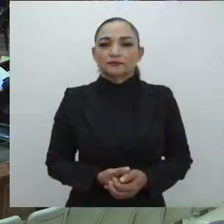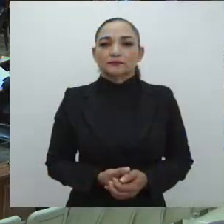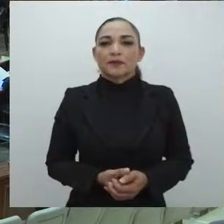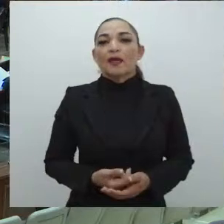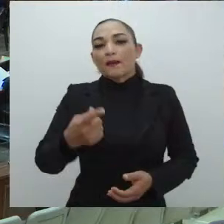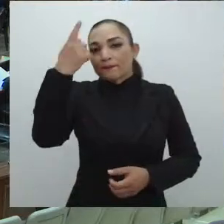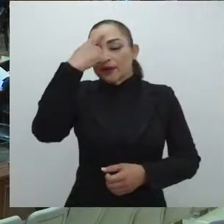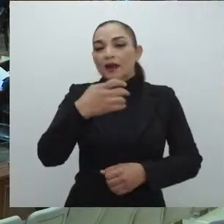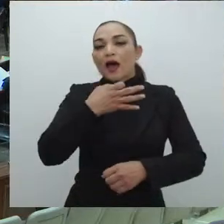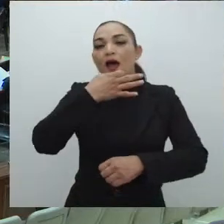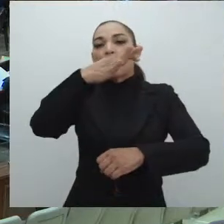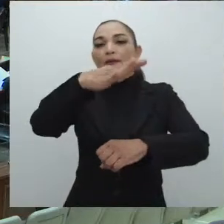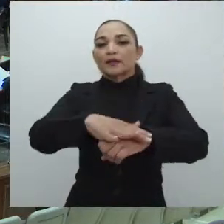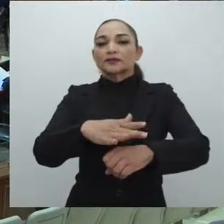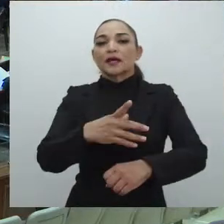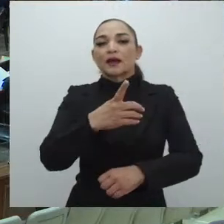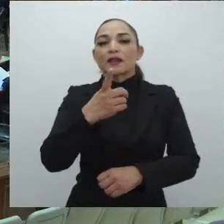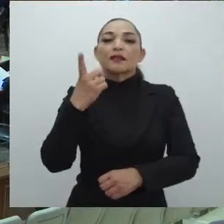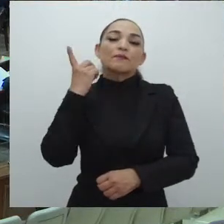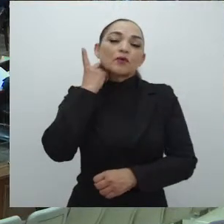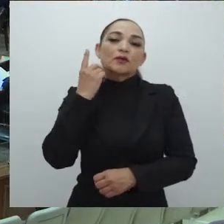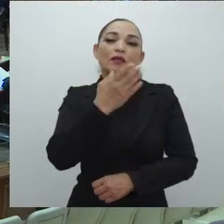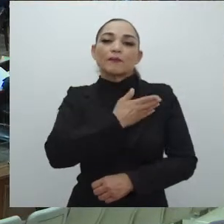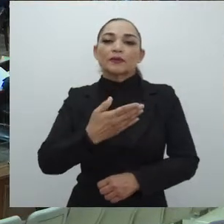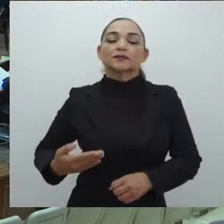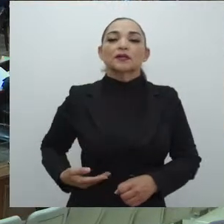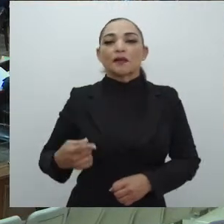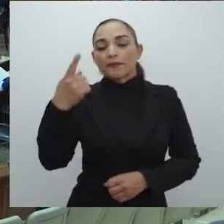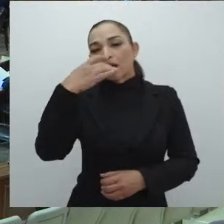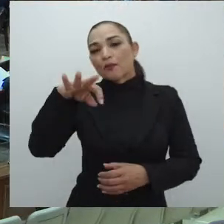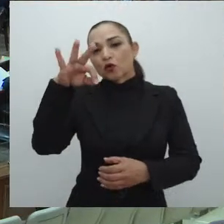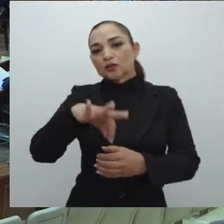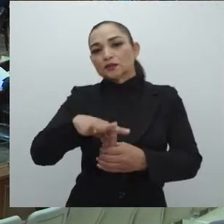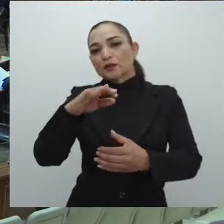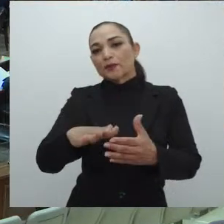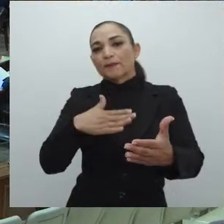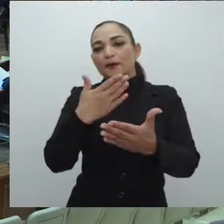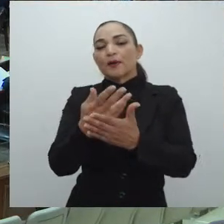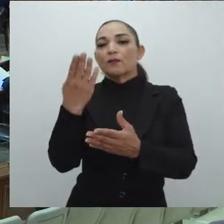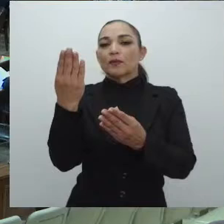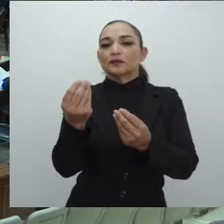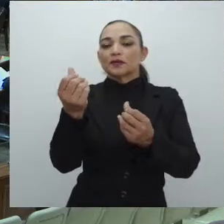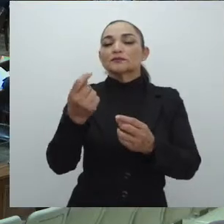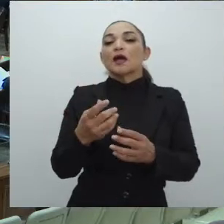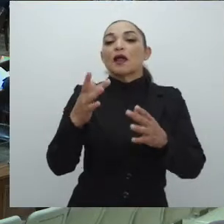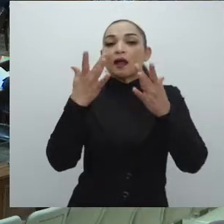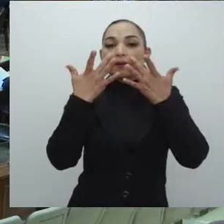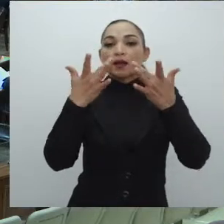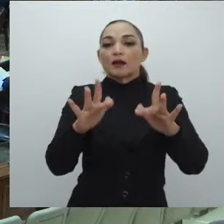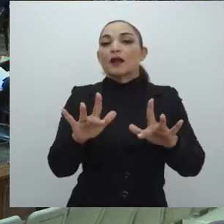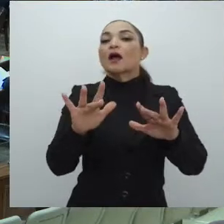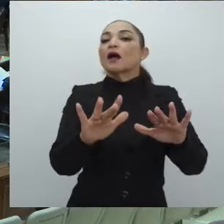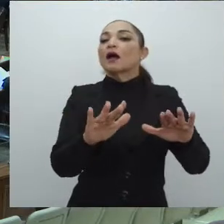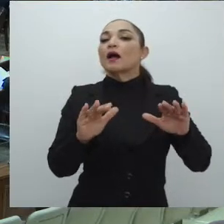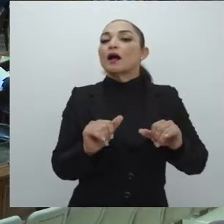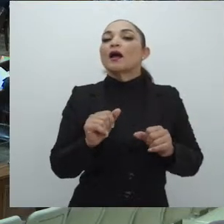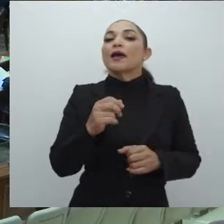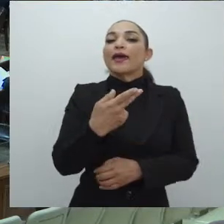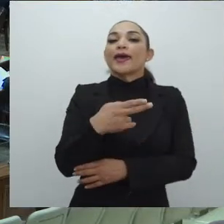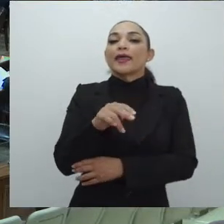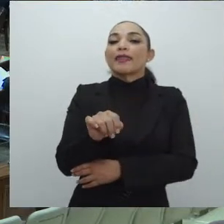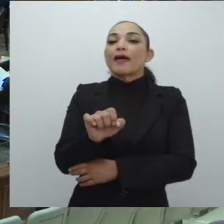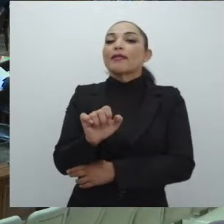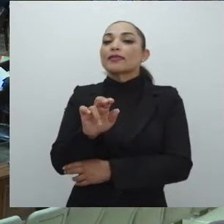Para informar, diputado presidente, que la votación para el dictamen que propone conceder pensión por retiro a Hernán Eduardo